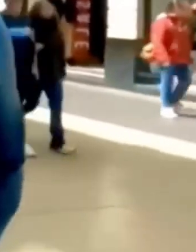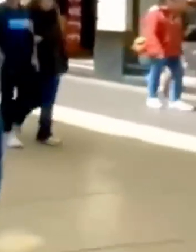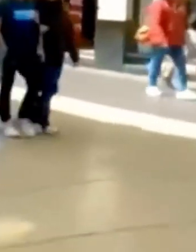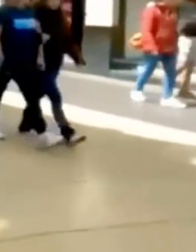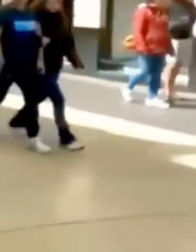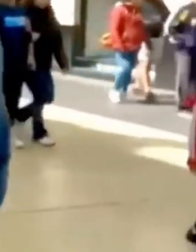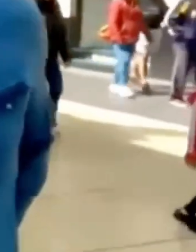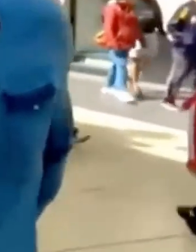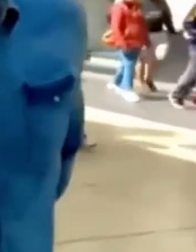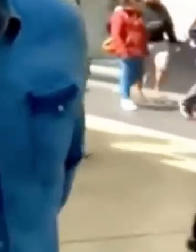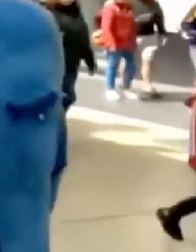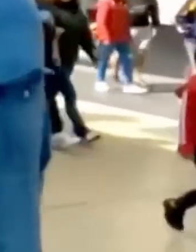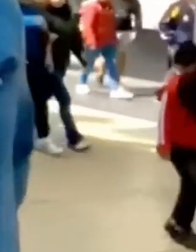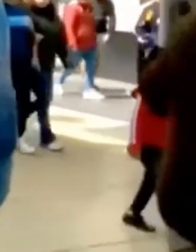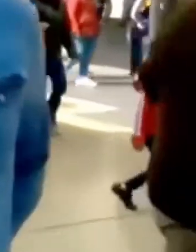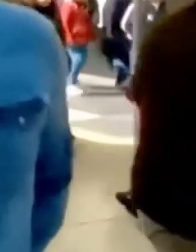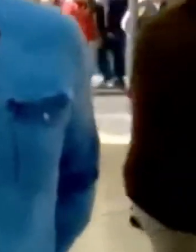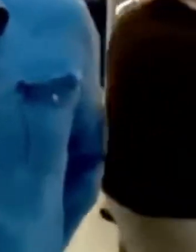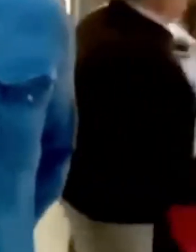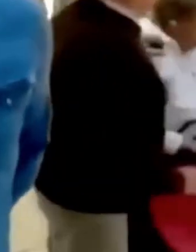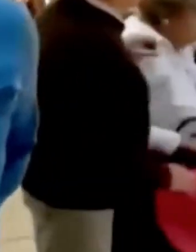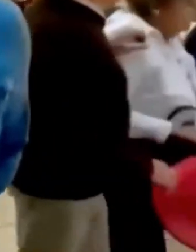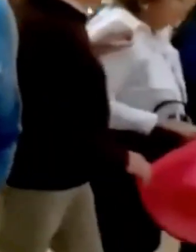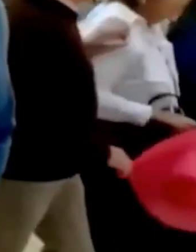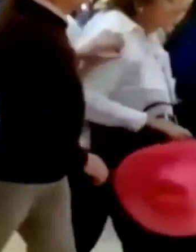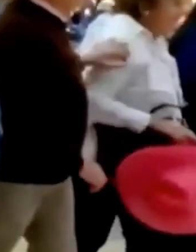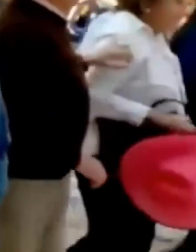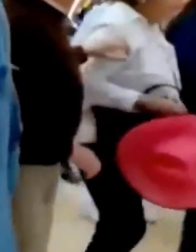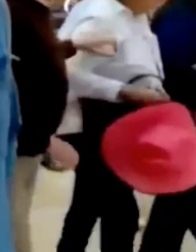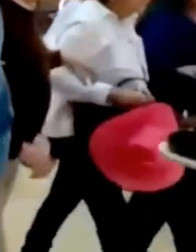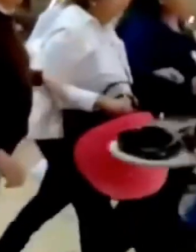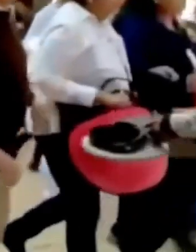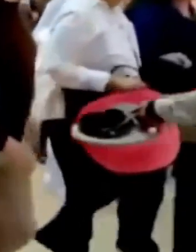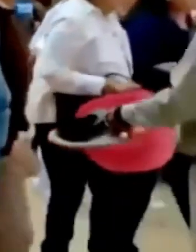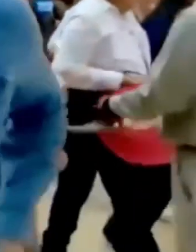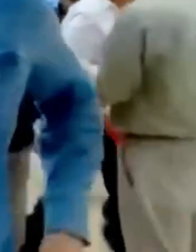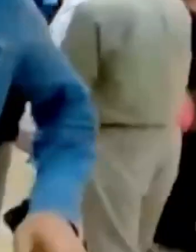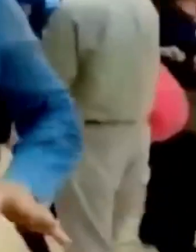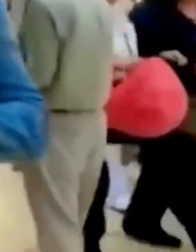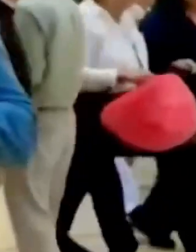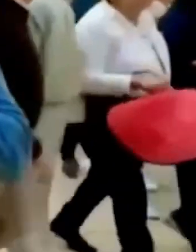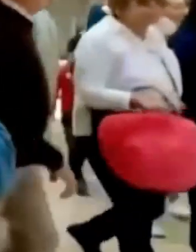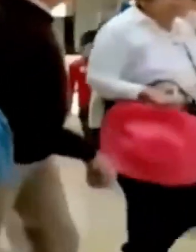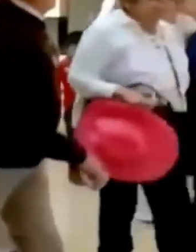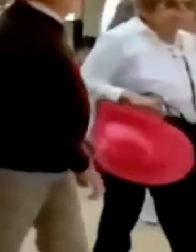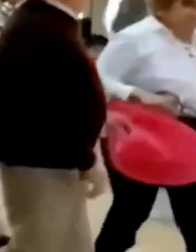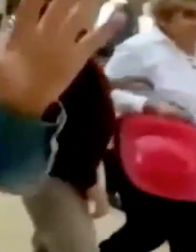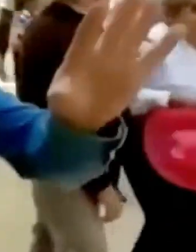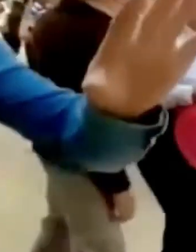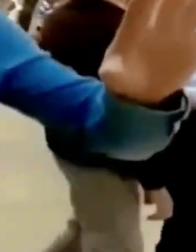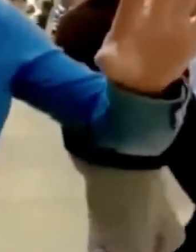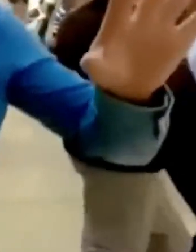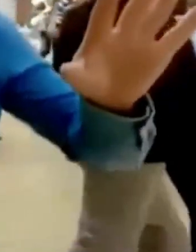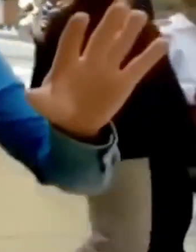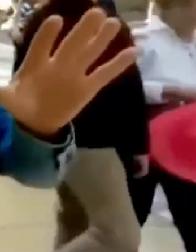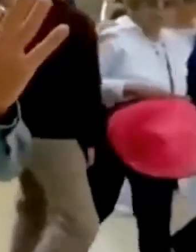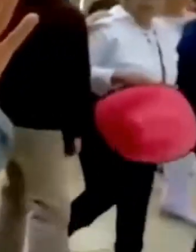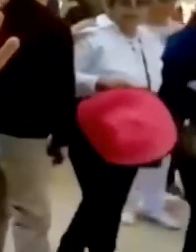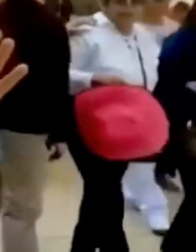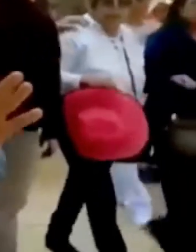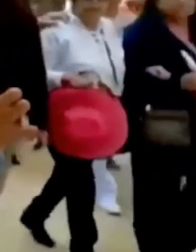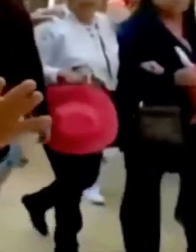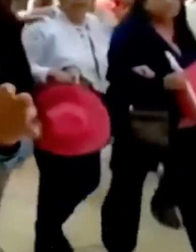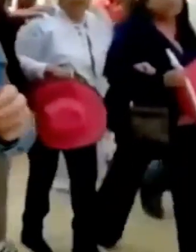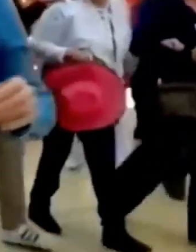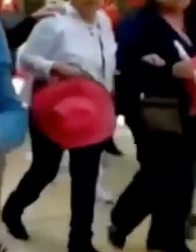Ranking. ¿De dónde es Ranking su apellido? Alemán. Ah, con razón, esto es otra cosa. Sí, es otra estirpe. ¿Verdad?